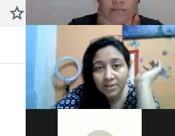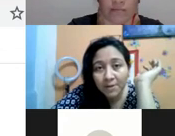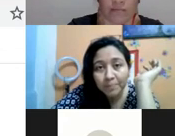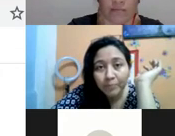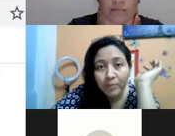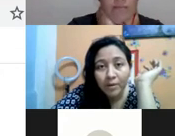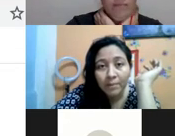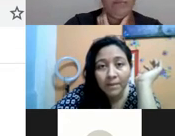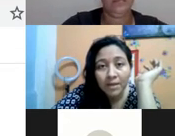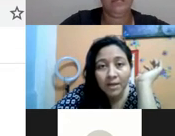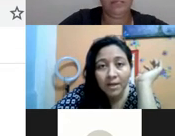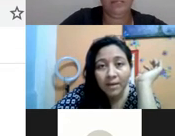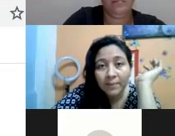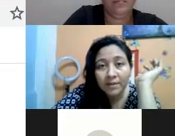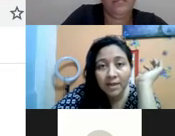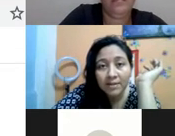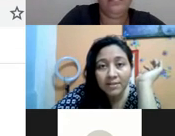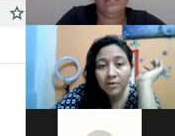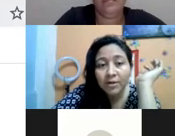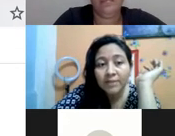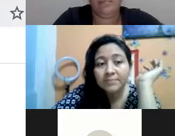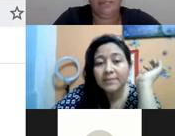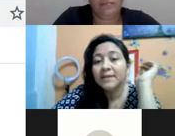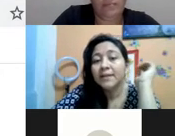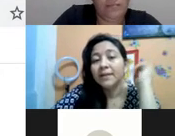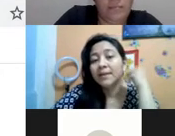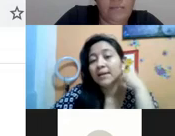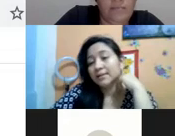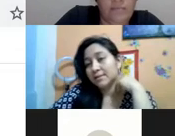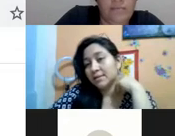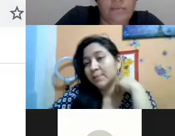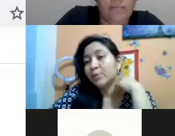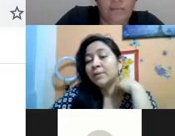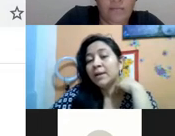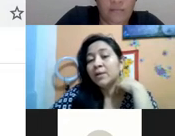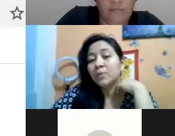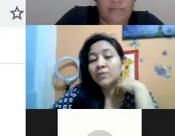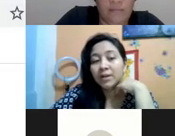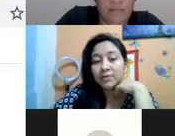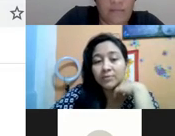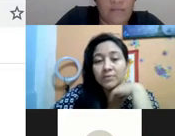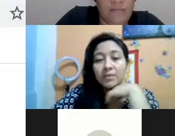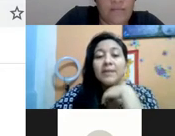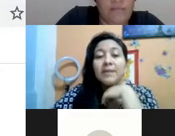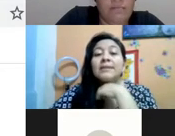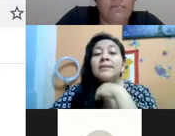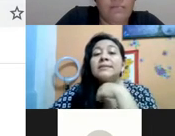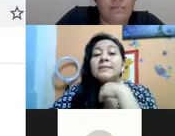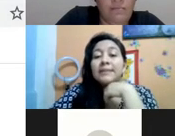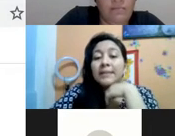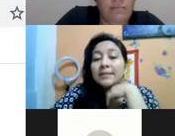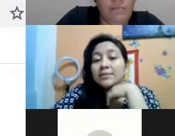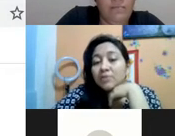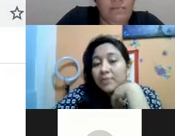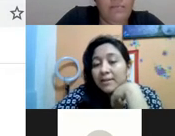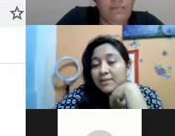hacerlo así ya, mañana a partir de las 16 horas va a estar disponible el cuestionario.